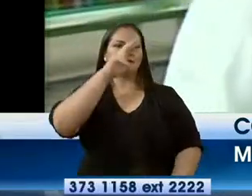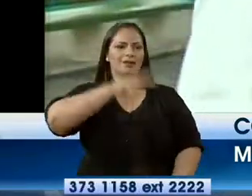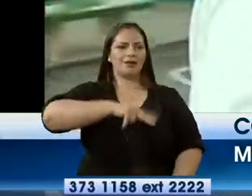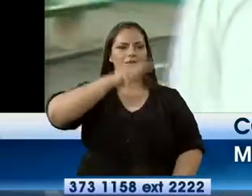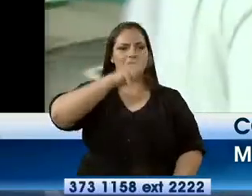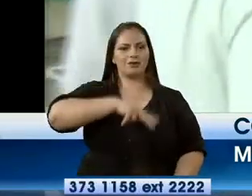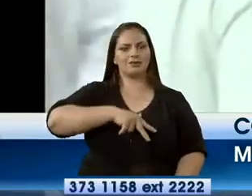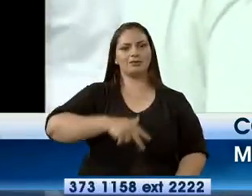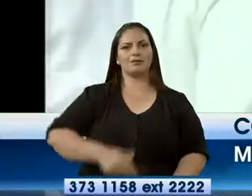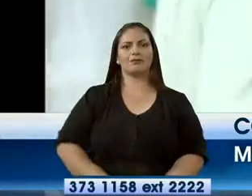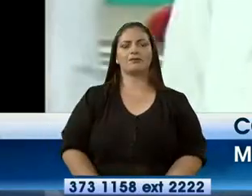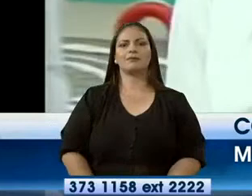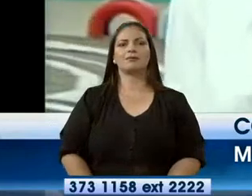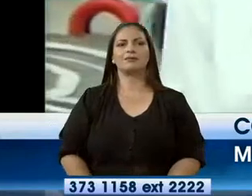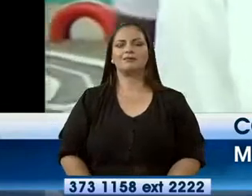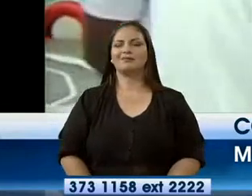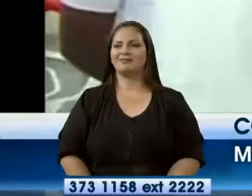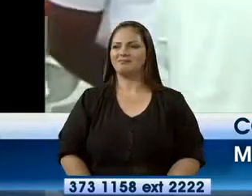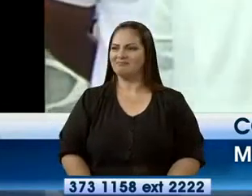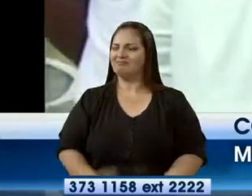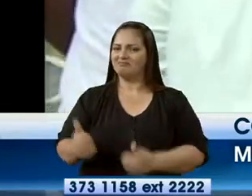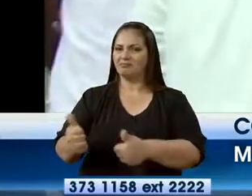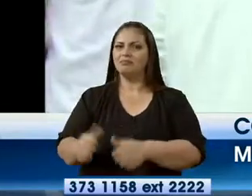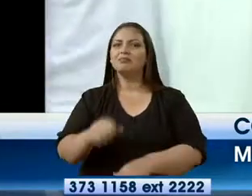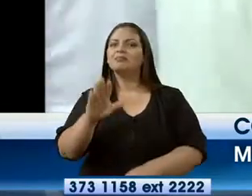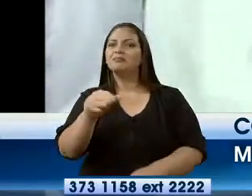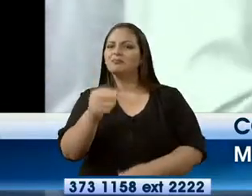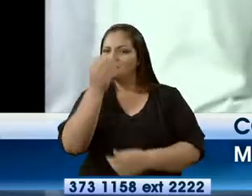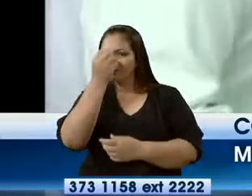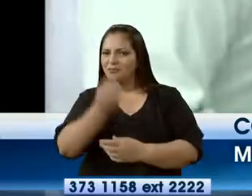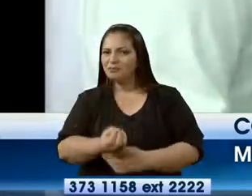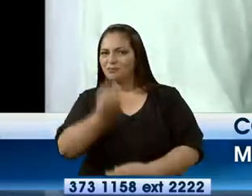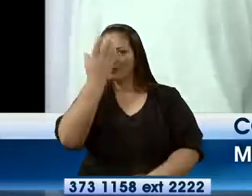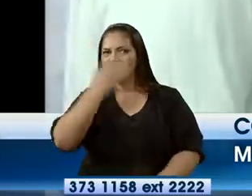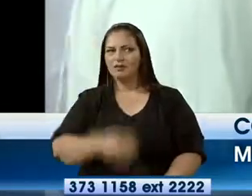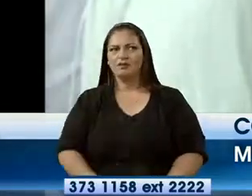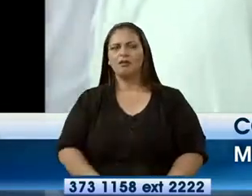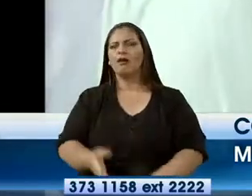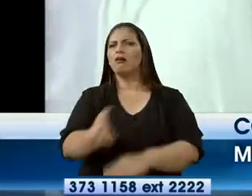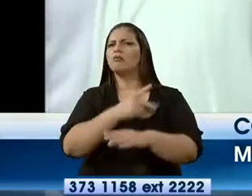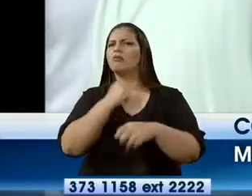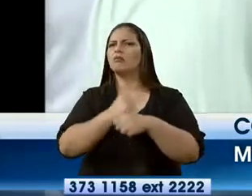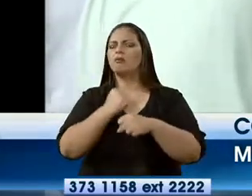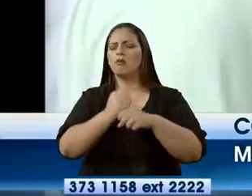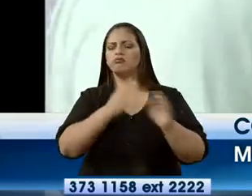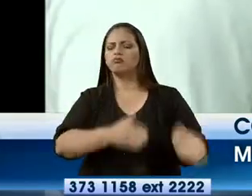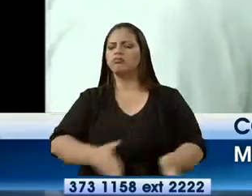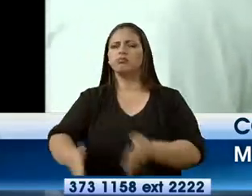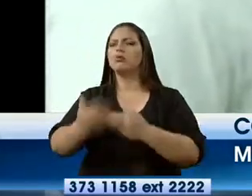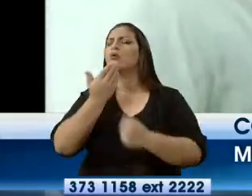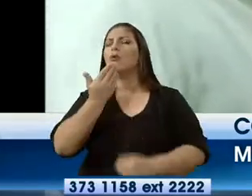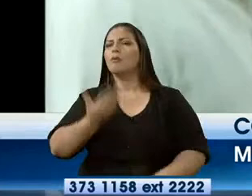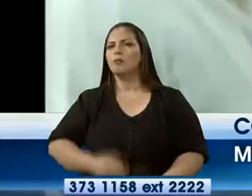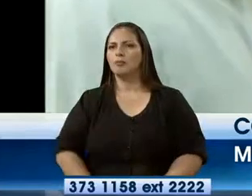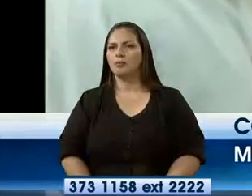ellos poderse agrupar. Señora, buenos días. ¿Qué hicieron ustedes? ¿Cómo se dividieron el trabajo? Bueno, y